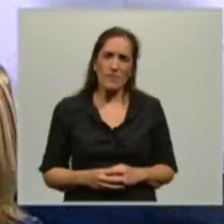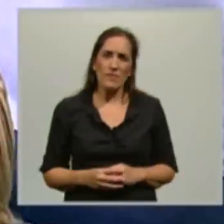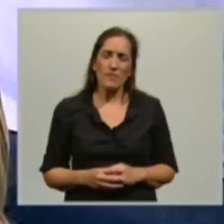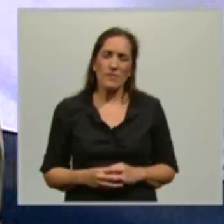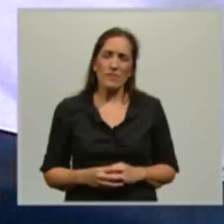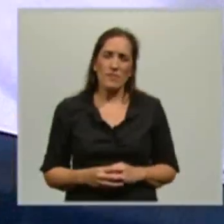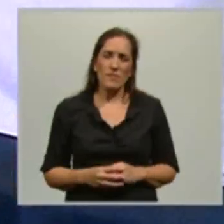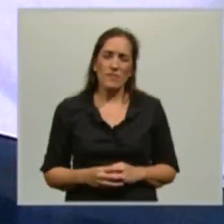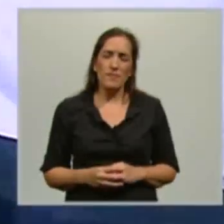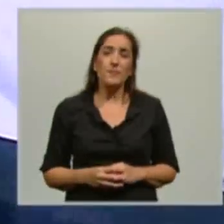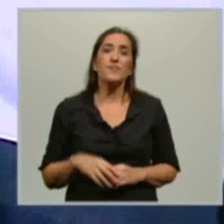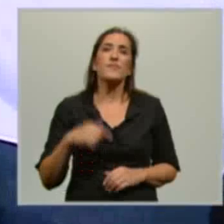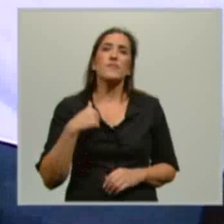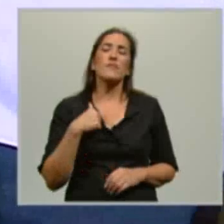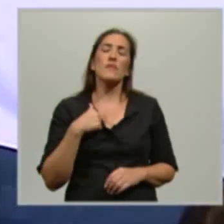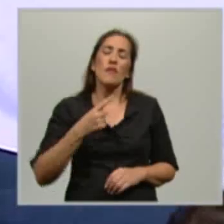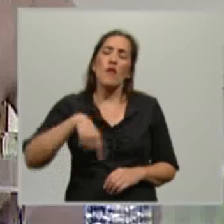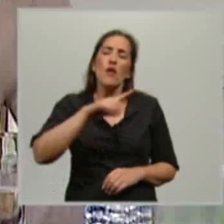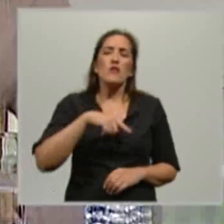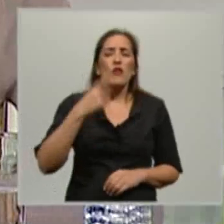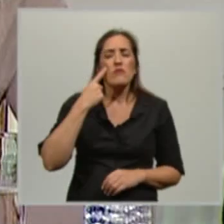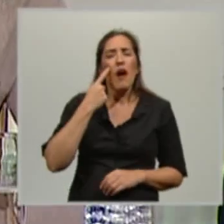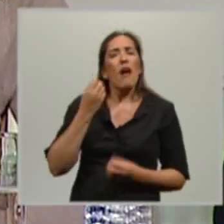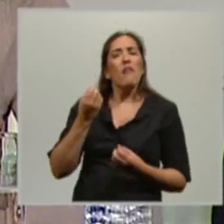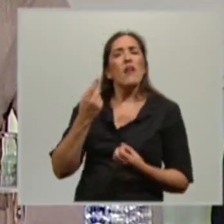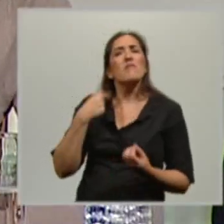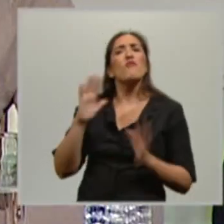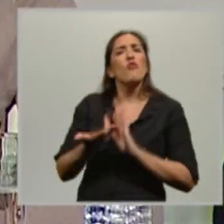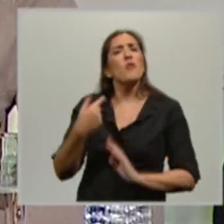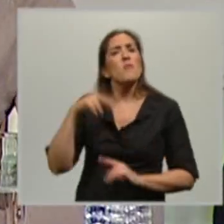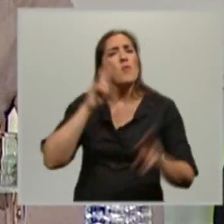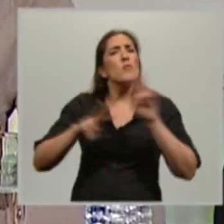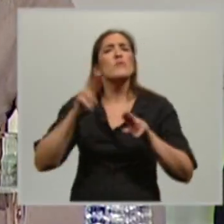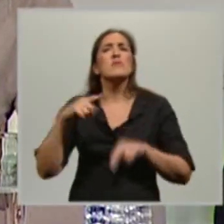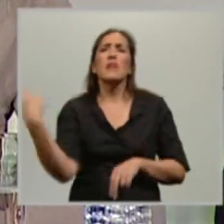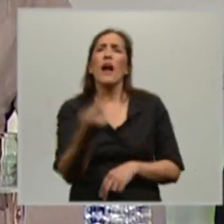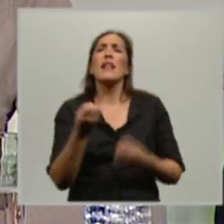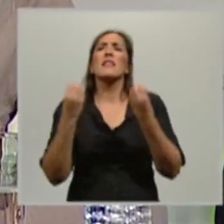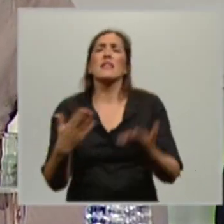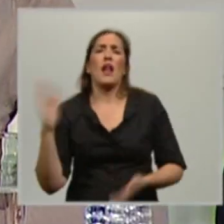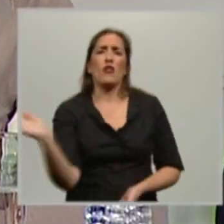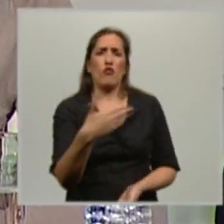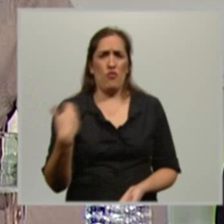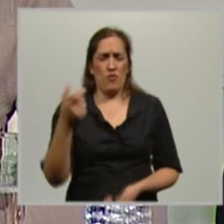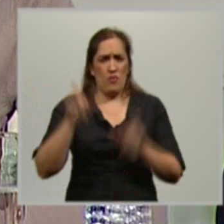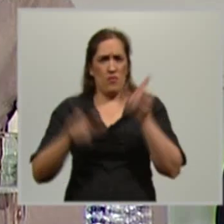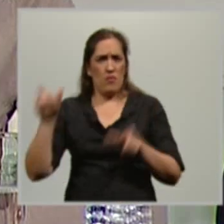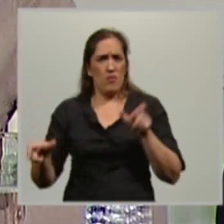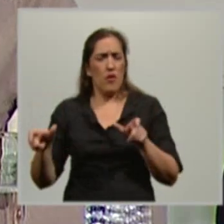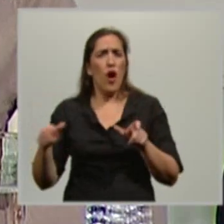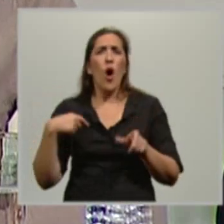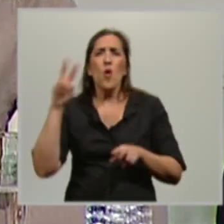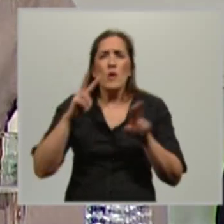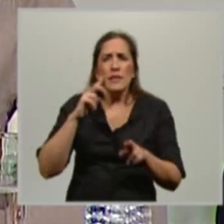vamos a hacer un seguimiento de cómo se comportan todos, no porque tengamos ánimo